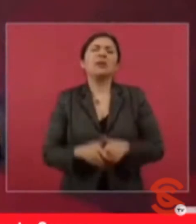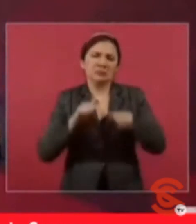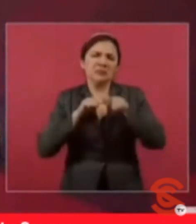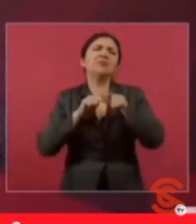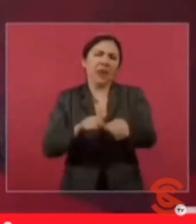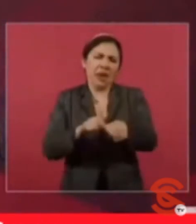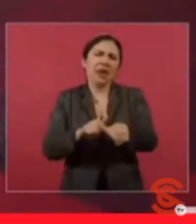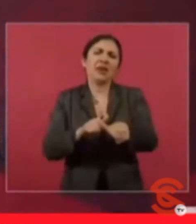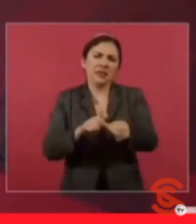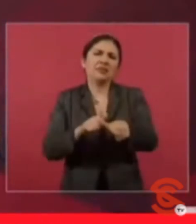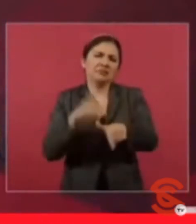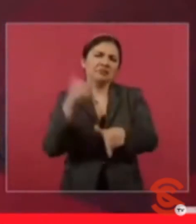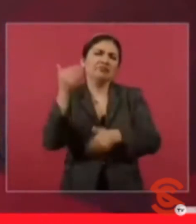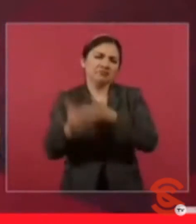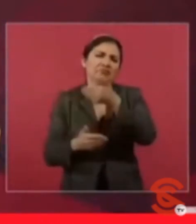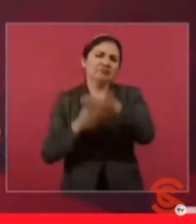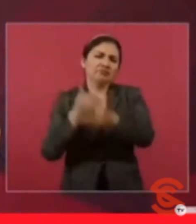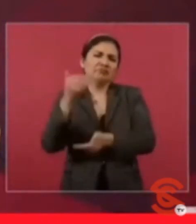seguir, ¿no?